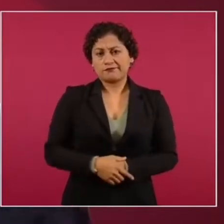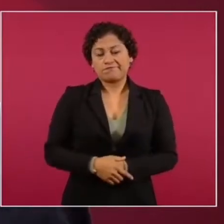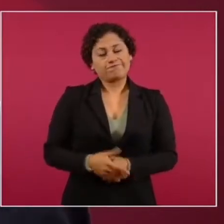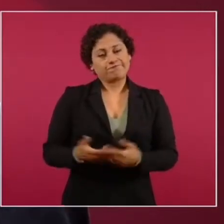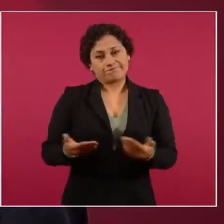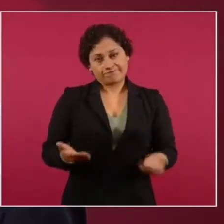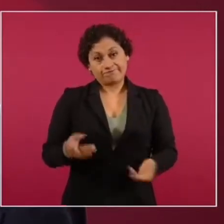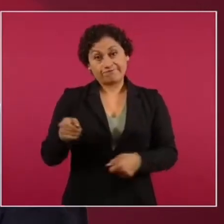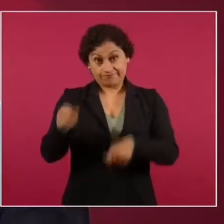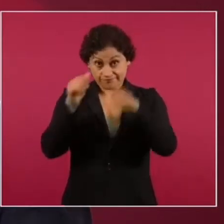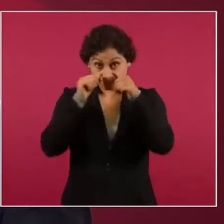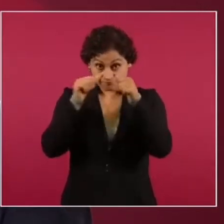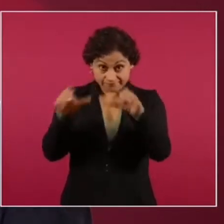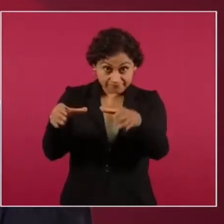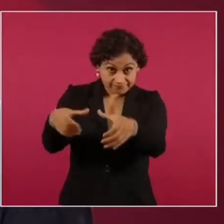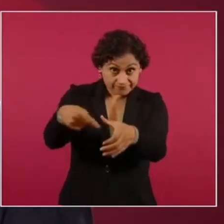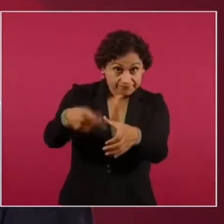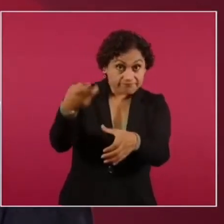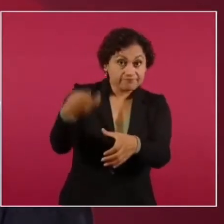atender,